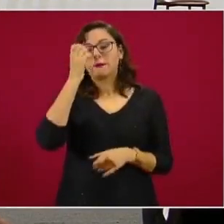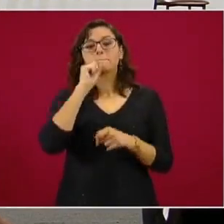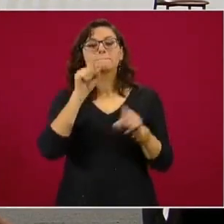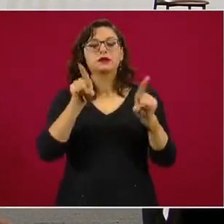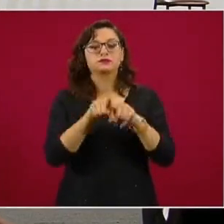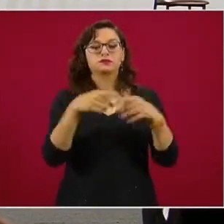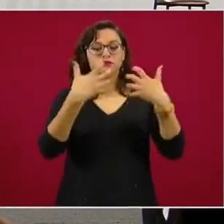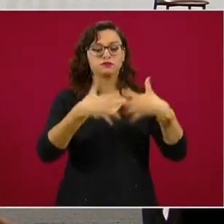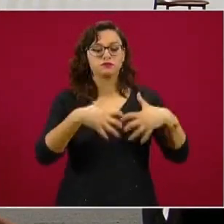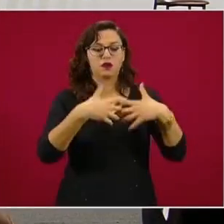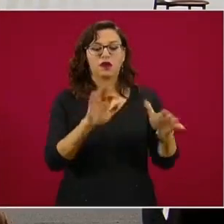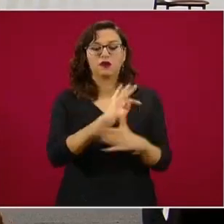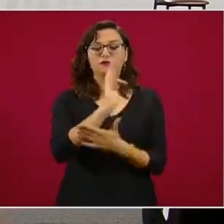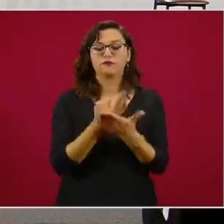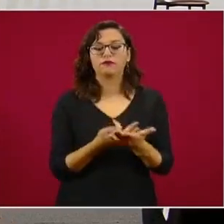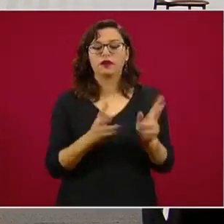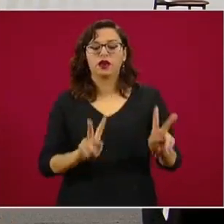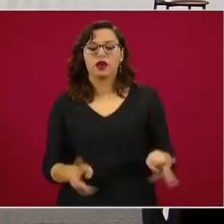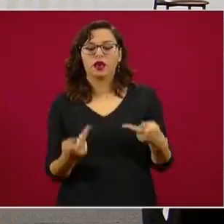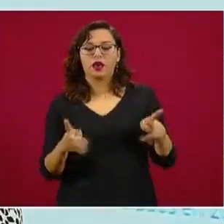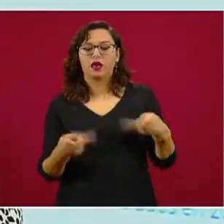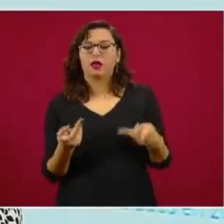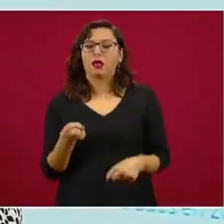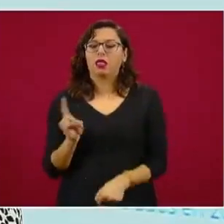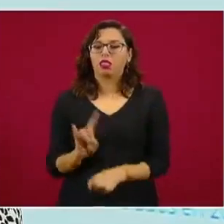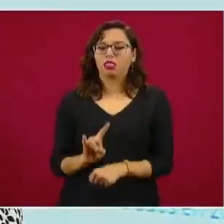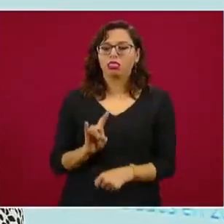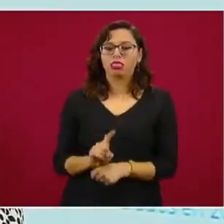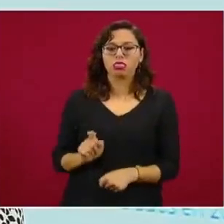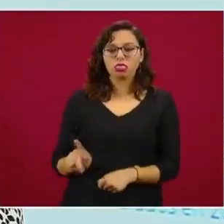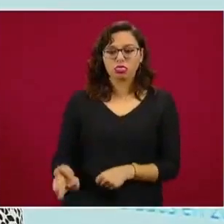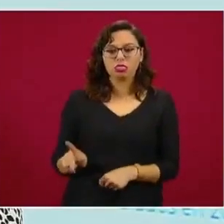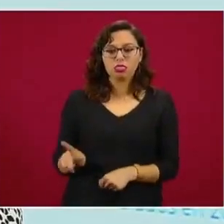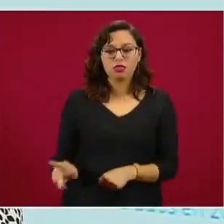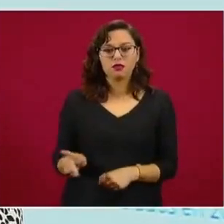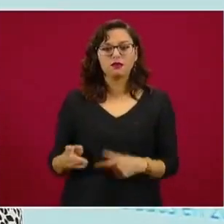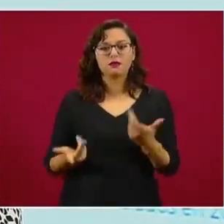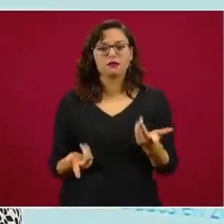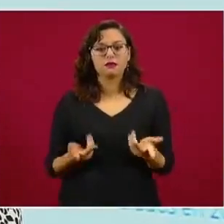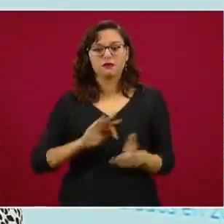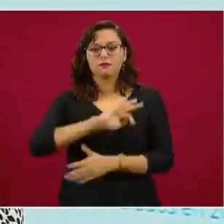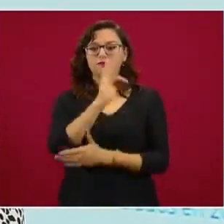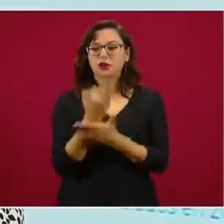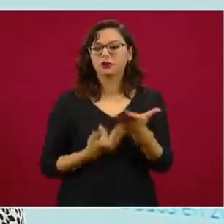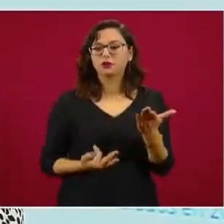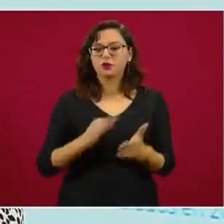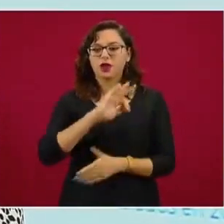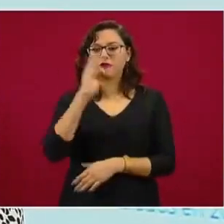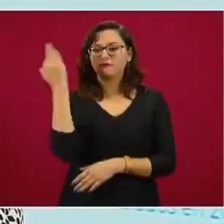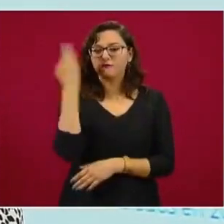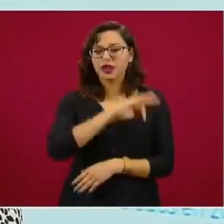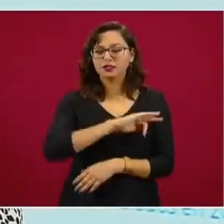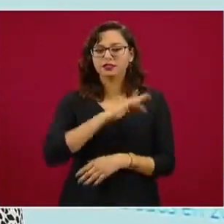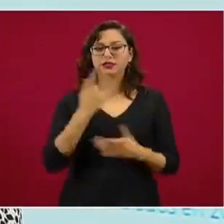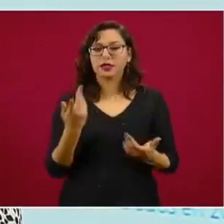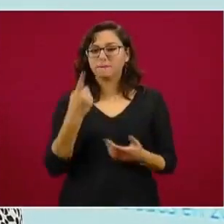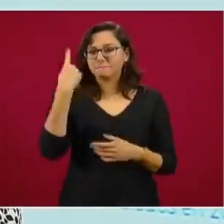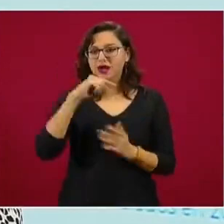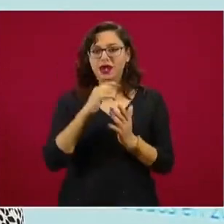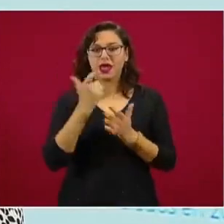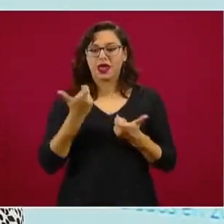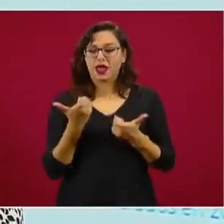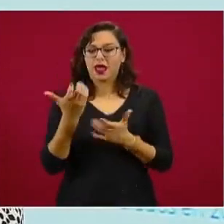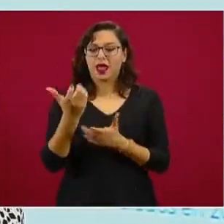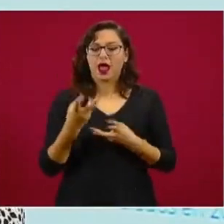son todas aquellas empresas que simulan operaciones para inventar gastos, disminuir sus ingresos y pagar